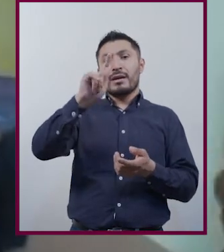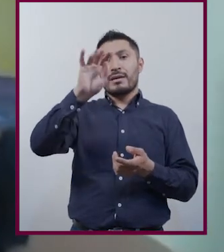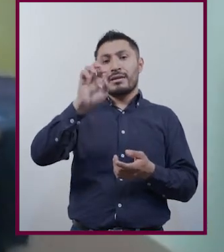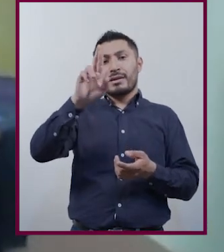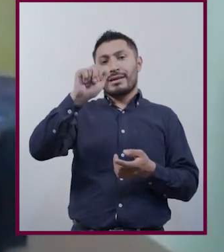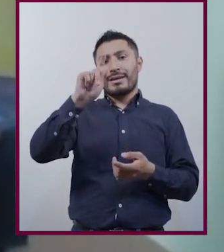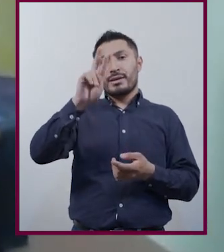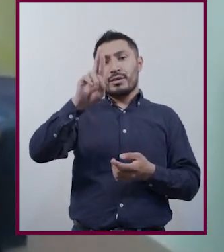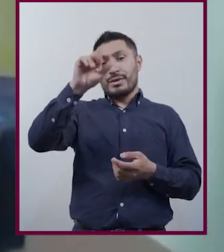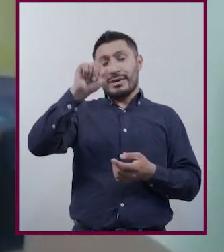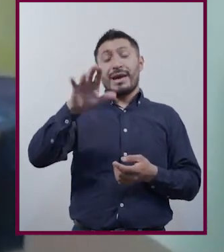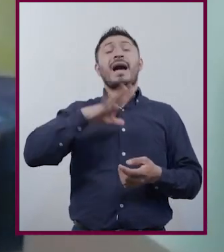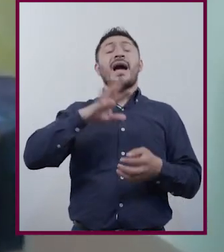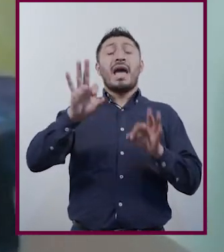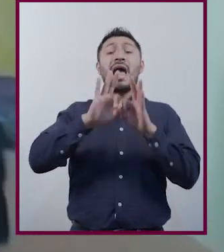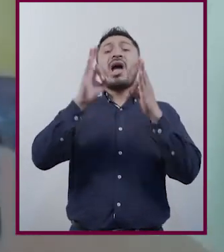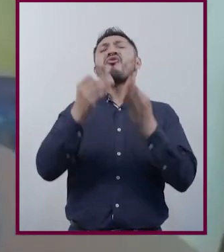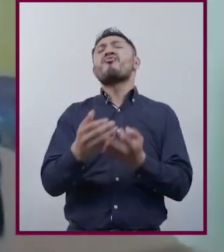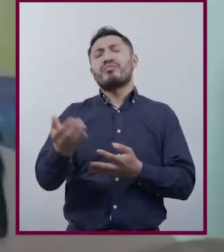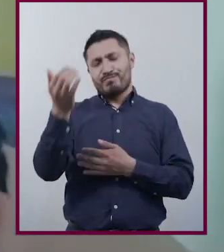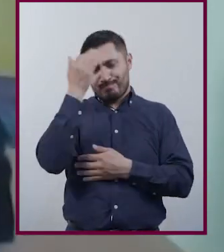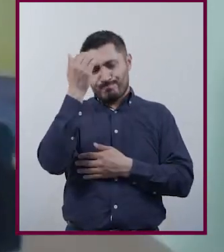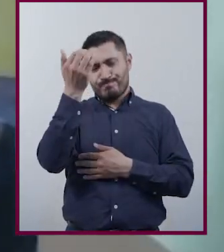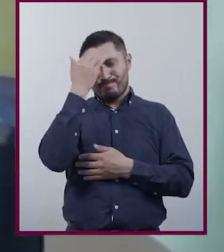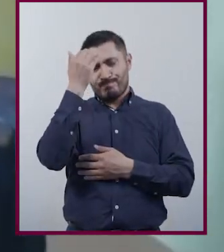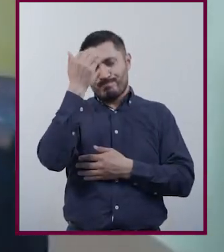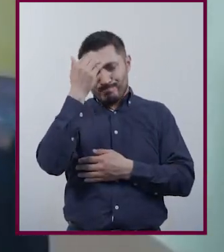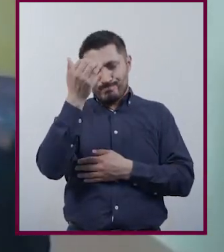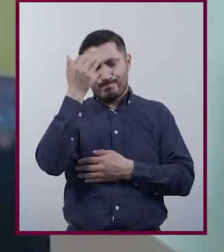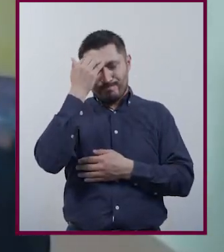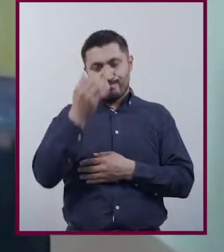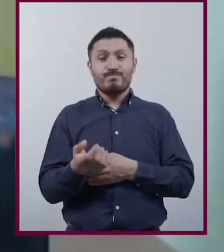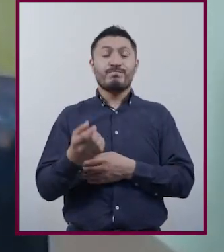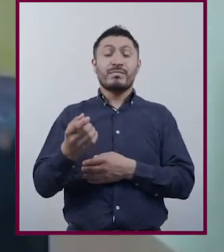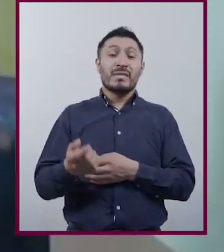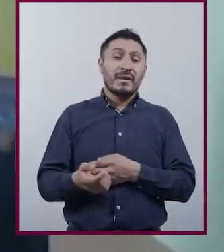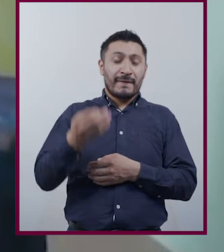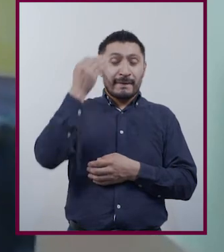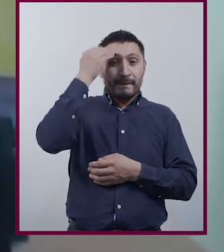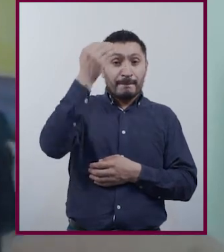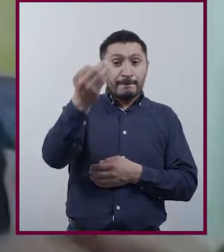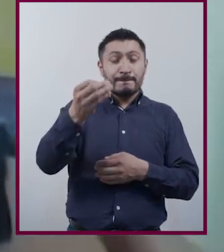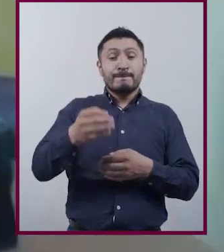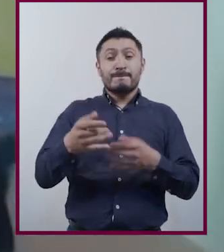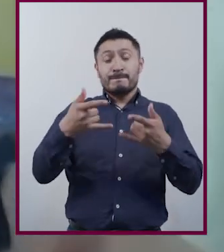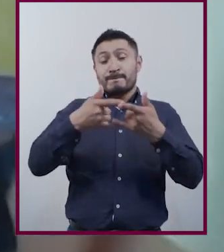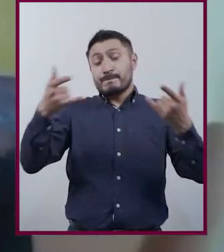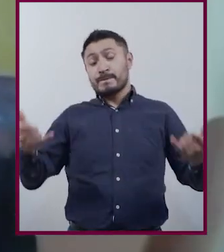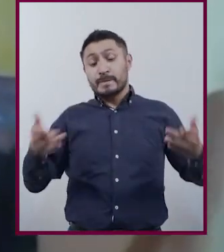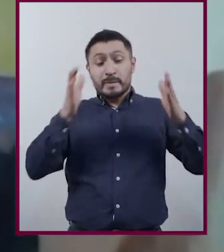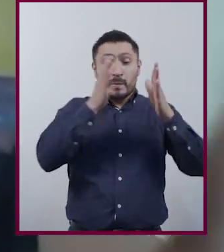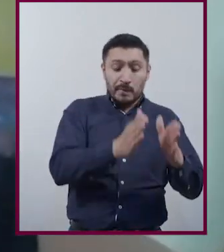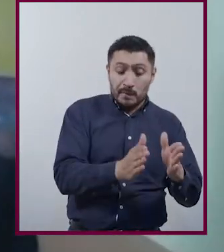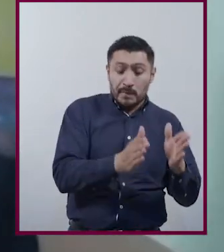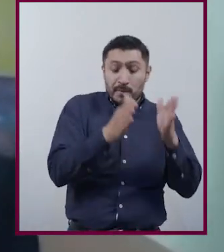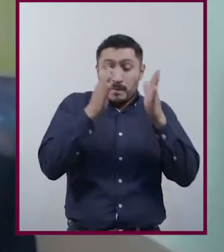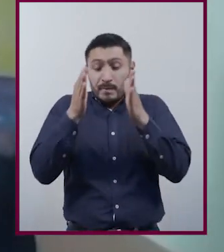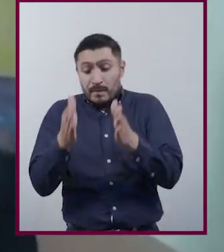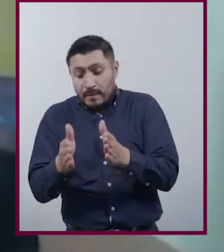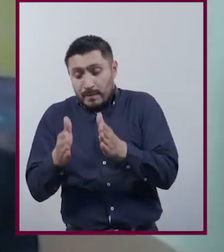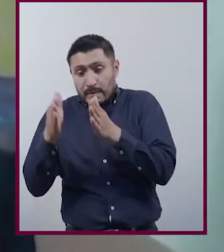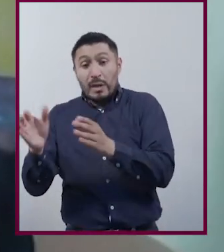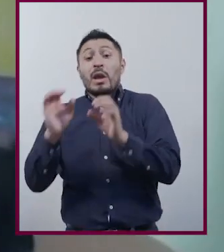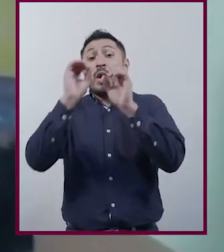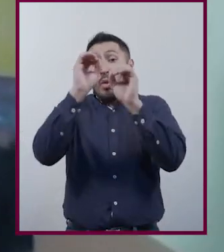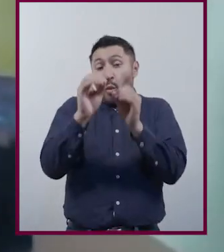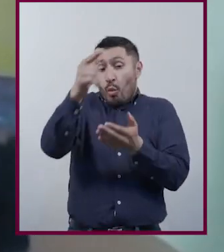también otra manera de conocer ciertos momentos de la historia, ciertos momentos de un lugar,